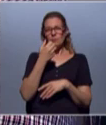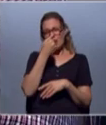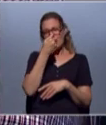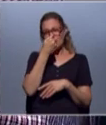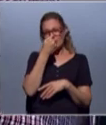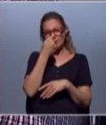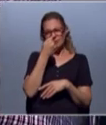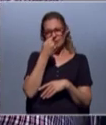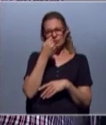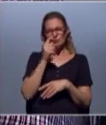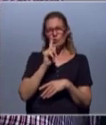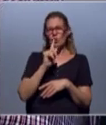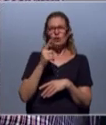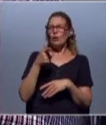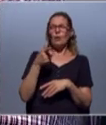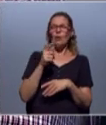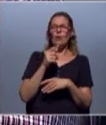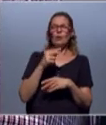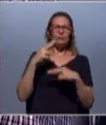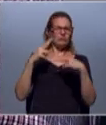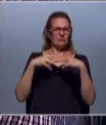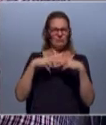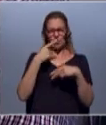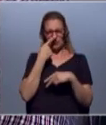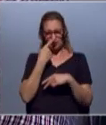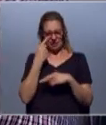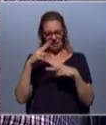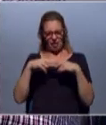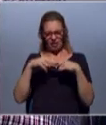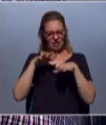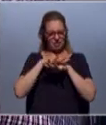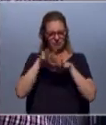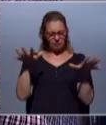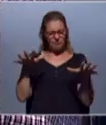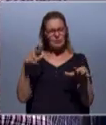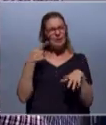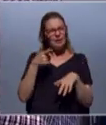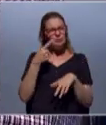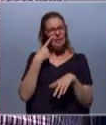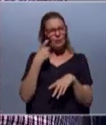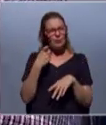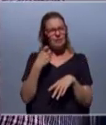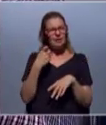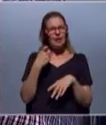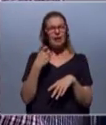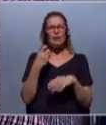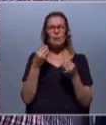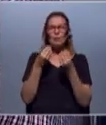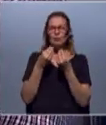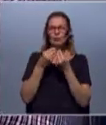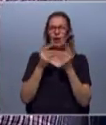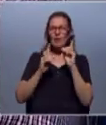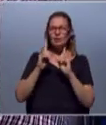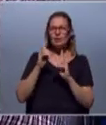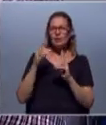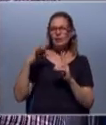porque yo no mando mucho en las redes pero ay me di cuenta el valor de un audio sea siempre a veces hay un hecho